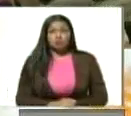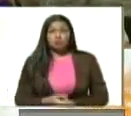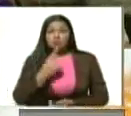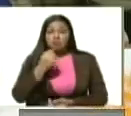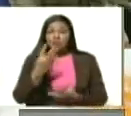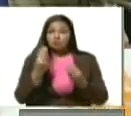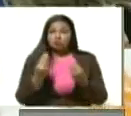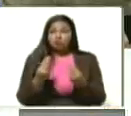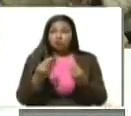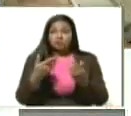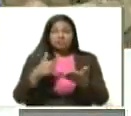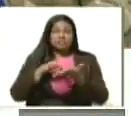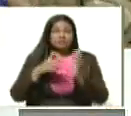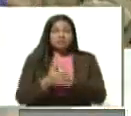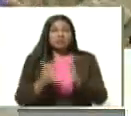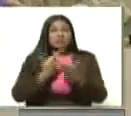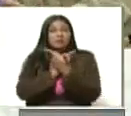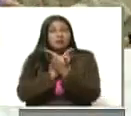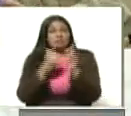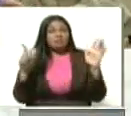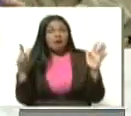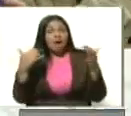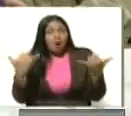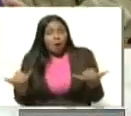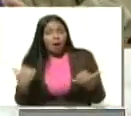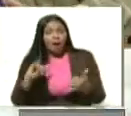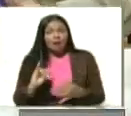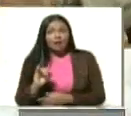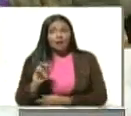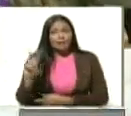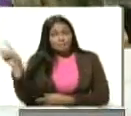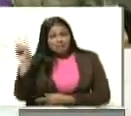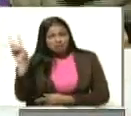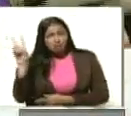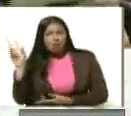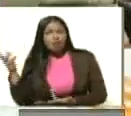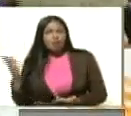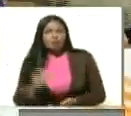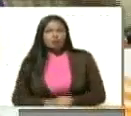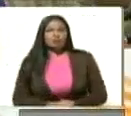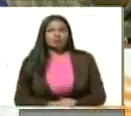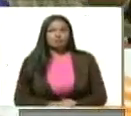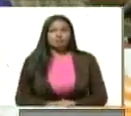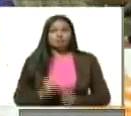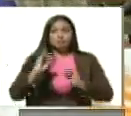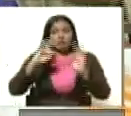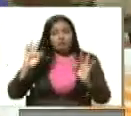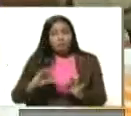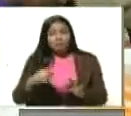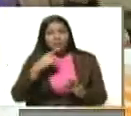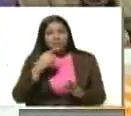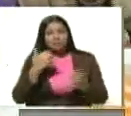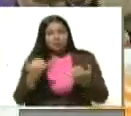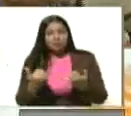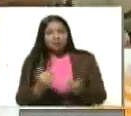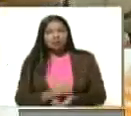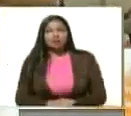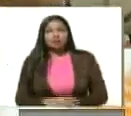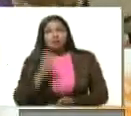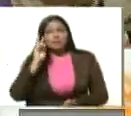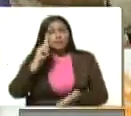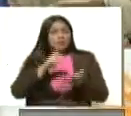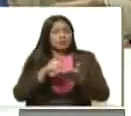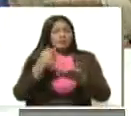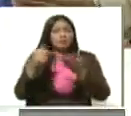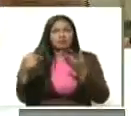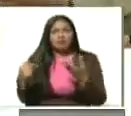de lo que es la libertad de expresión que hay en Venezuela. Como usted mismo lo señaló, estaban presentes